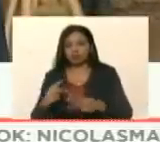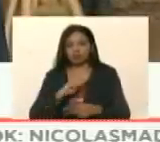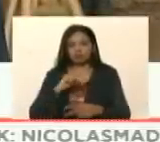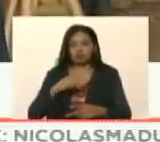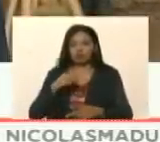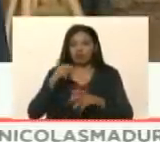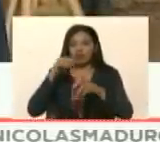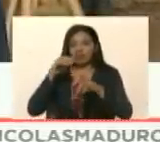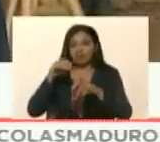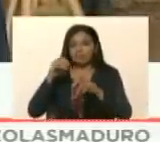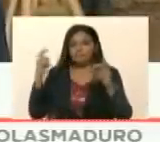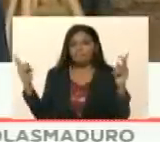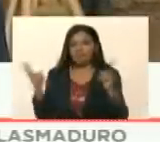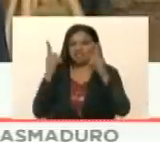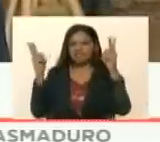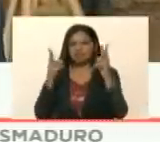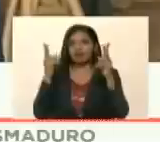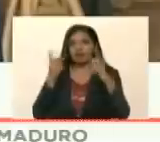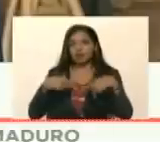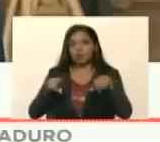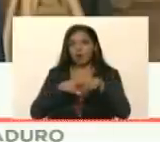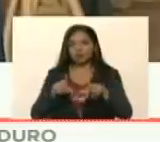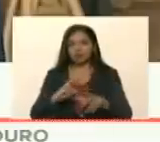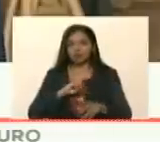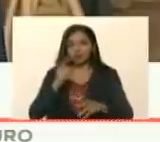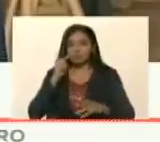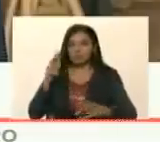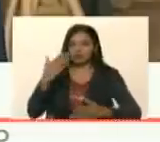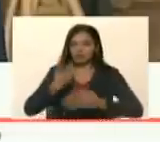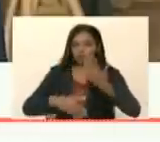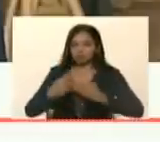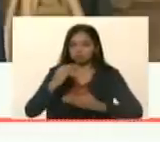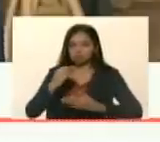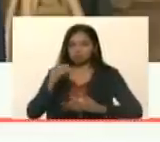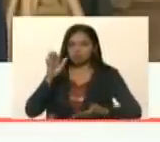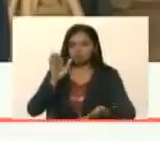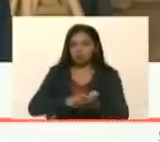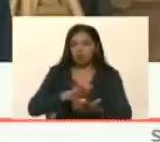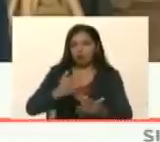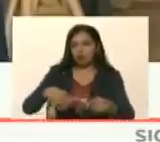vencer. Producir es vencer. Es nuestra carta para jugarla. ¡Pum!